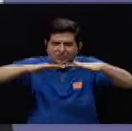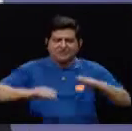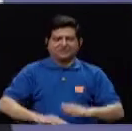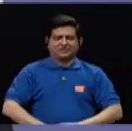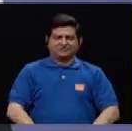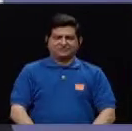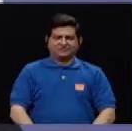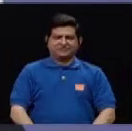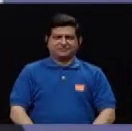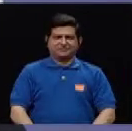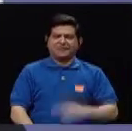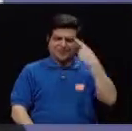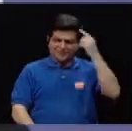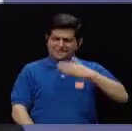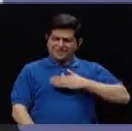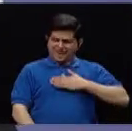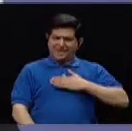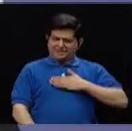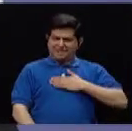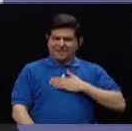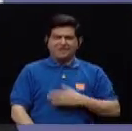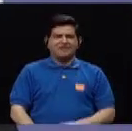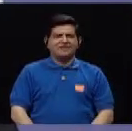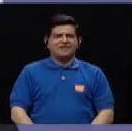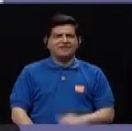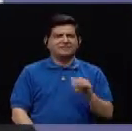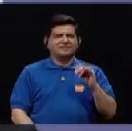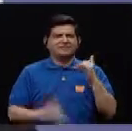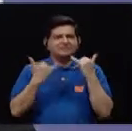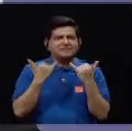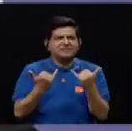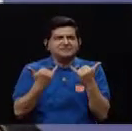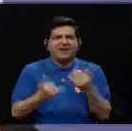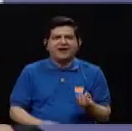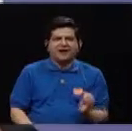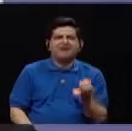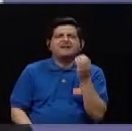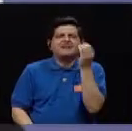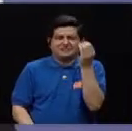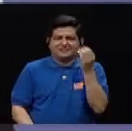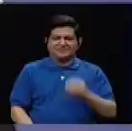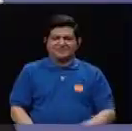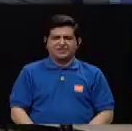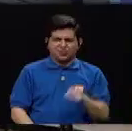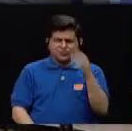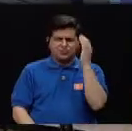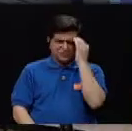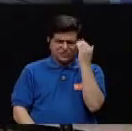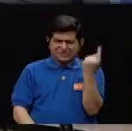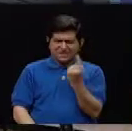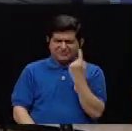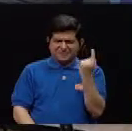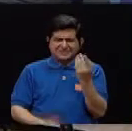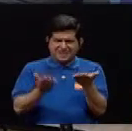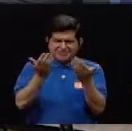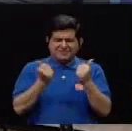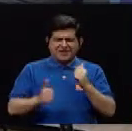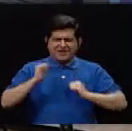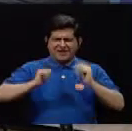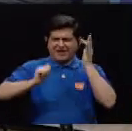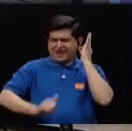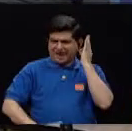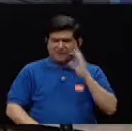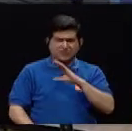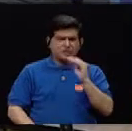demás. Entonces, para mí es como vengo y crecí con eso. ¿Supiste siempre que ibas a ser actriz o en